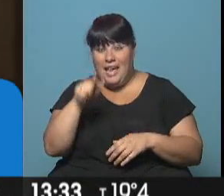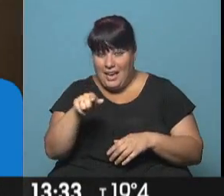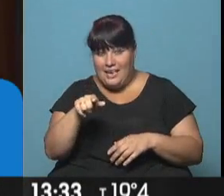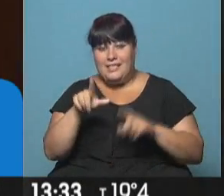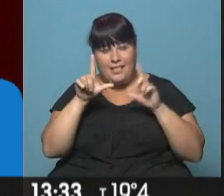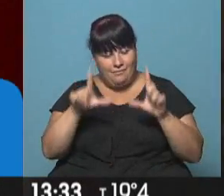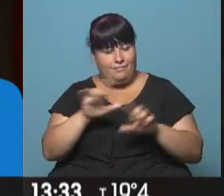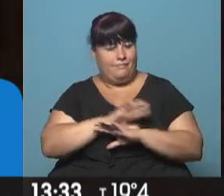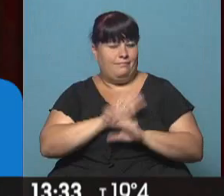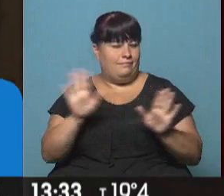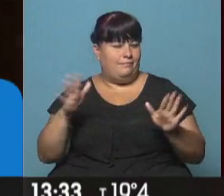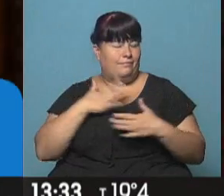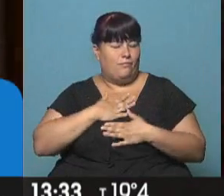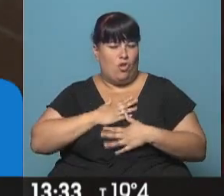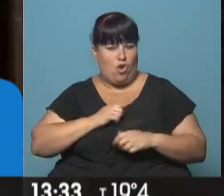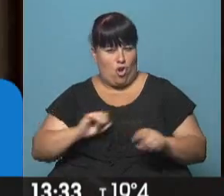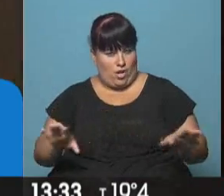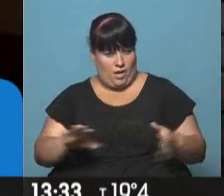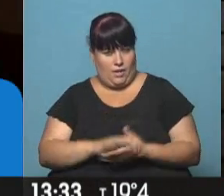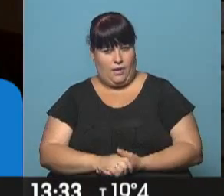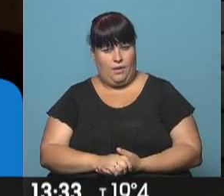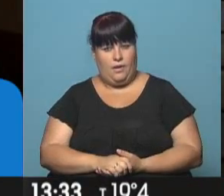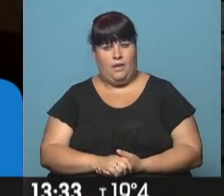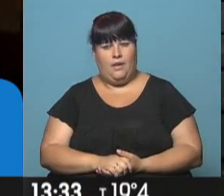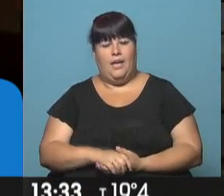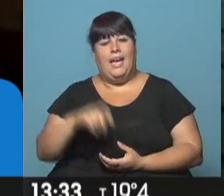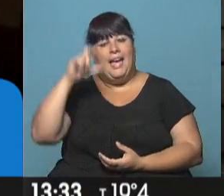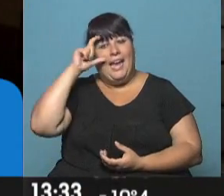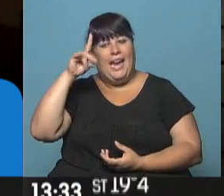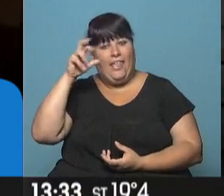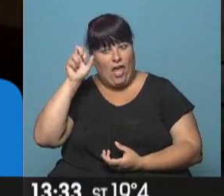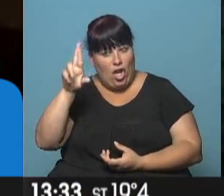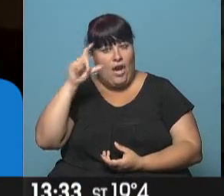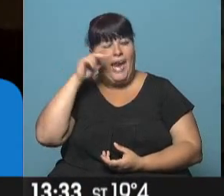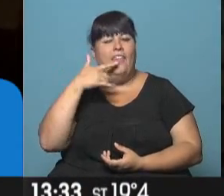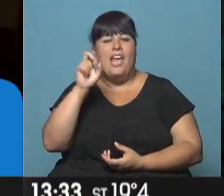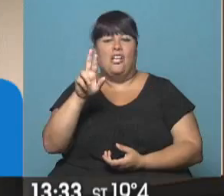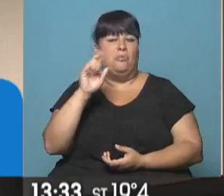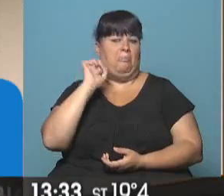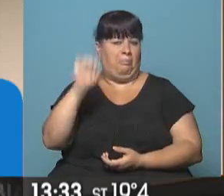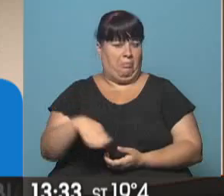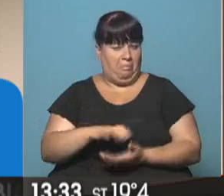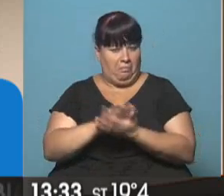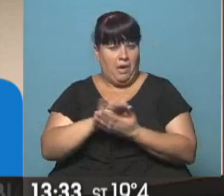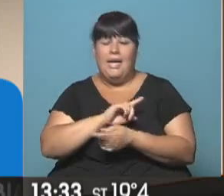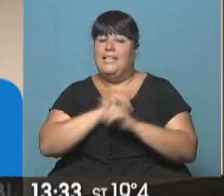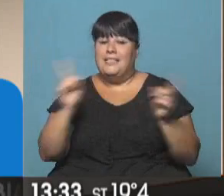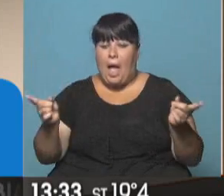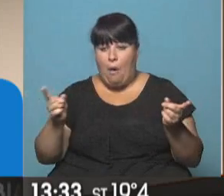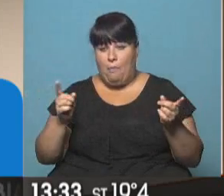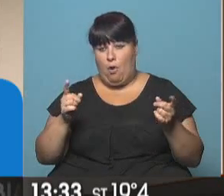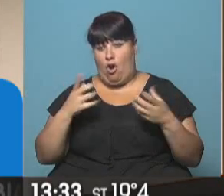la imagen más desoladora. Ni Edenor ni Edesur responden, pero tampoco lo